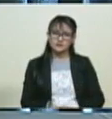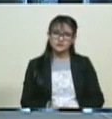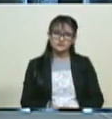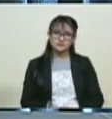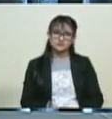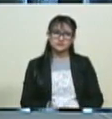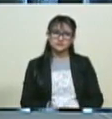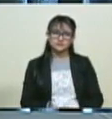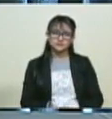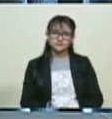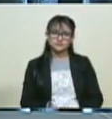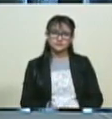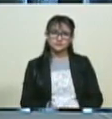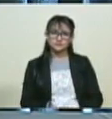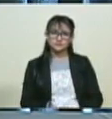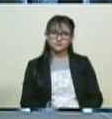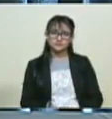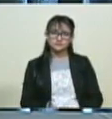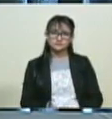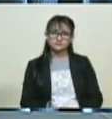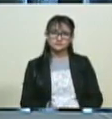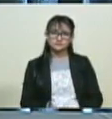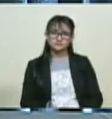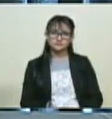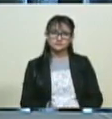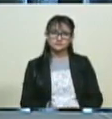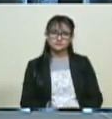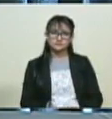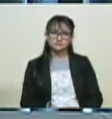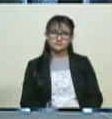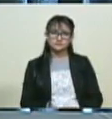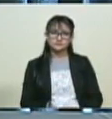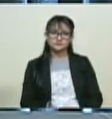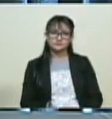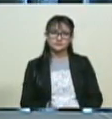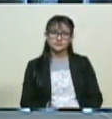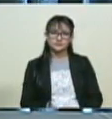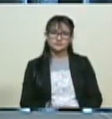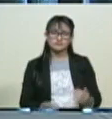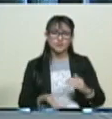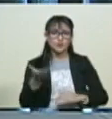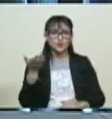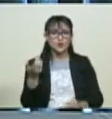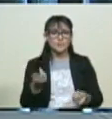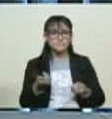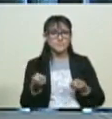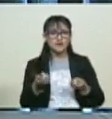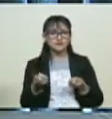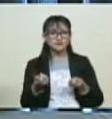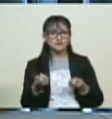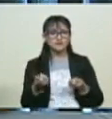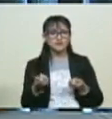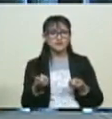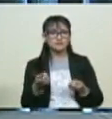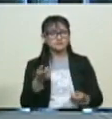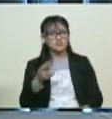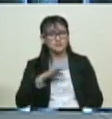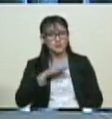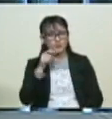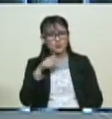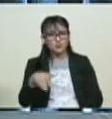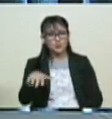qué disparan la especulación de los precios en los bienes y servicios fundamentales del